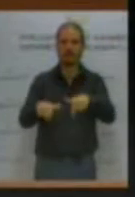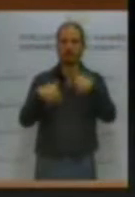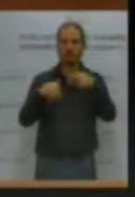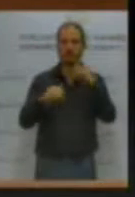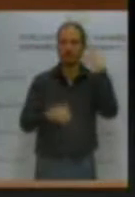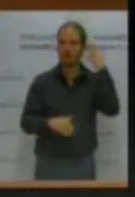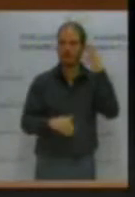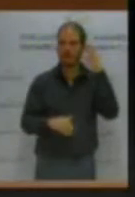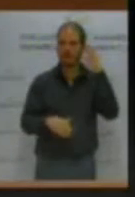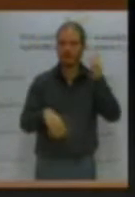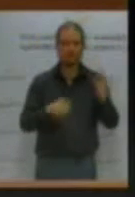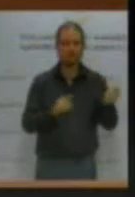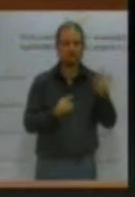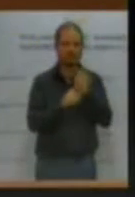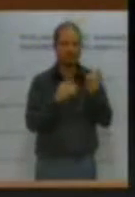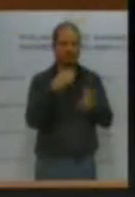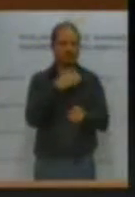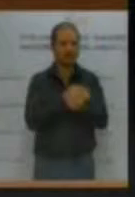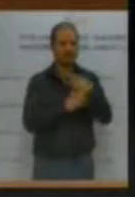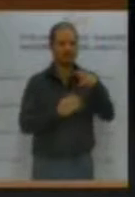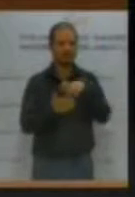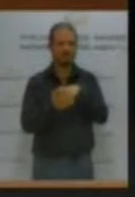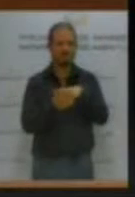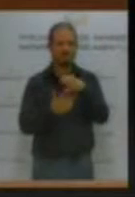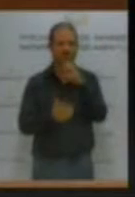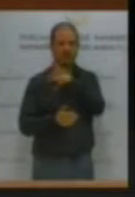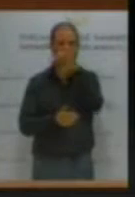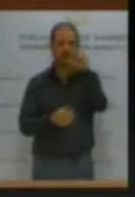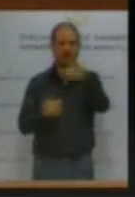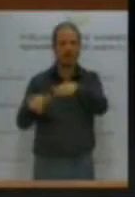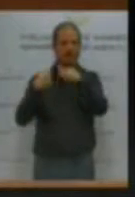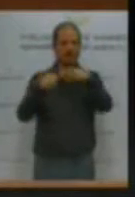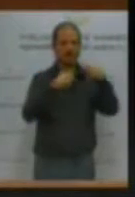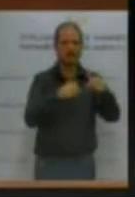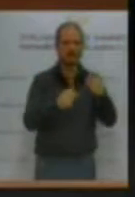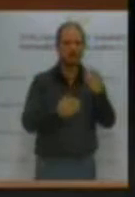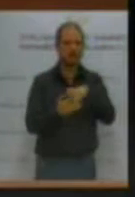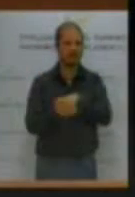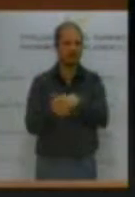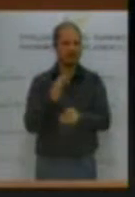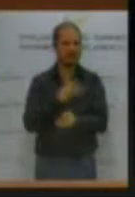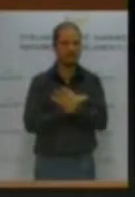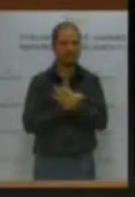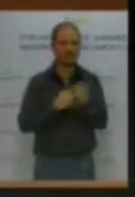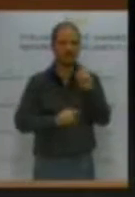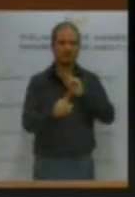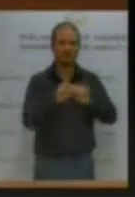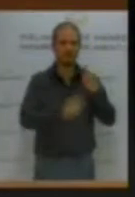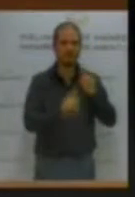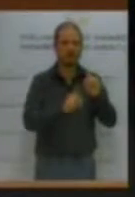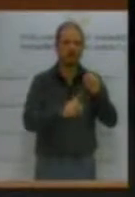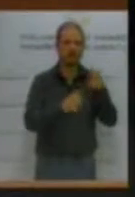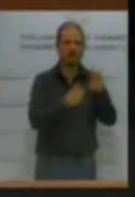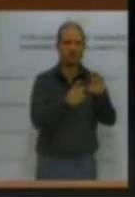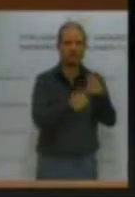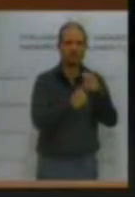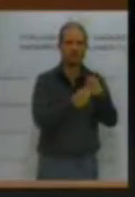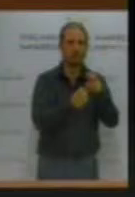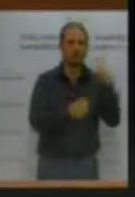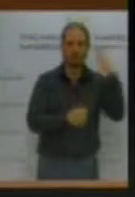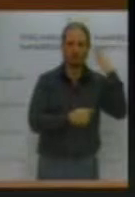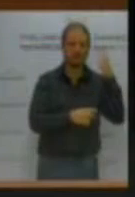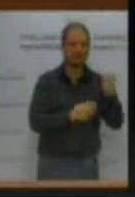que hace es crear dudas en las mancomunidades de residuos y generar más problemas y más impuestos a todos los